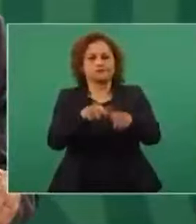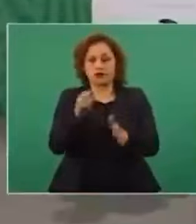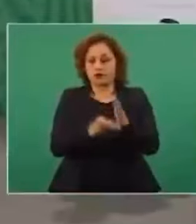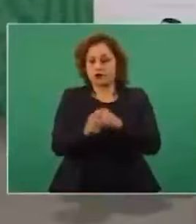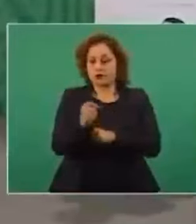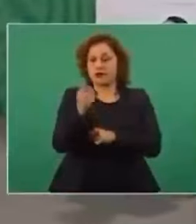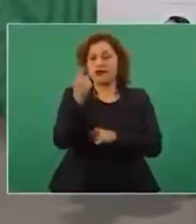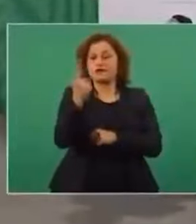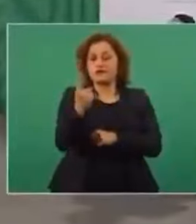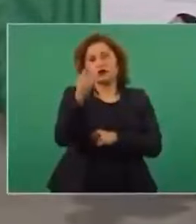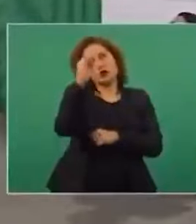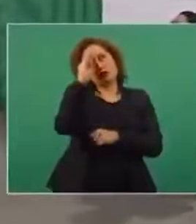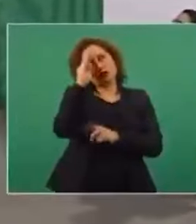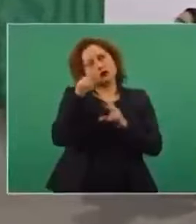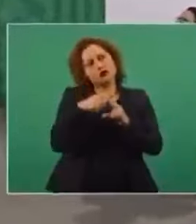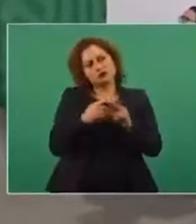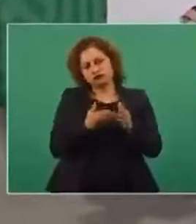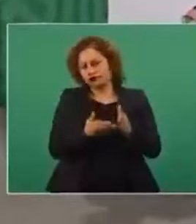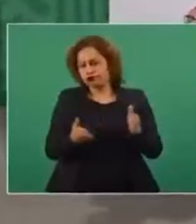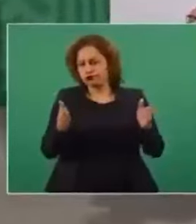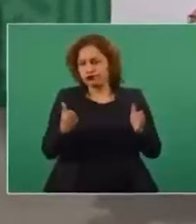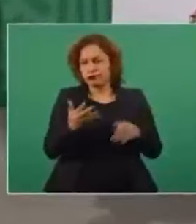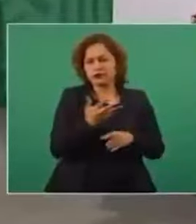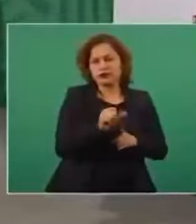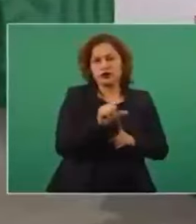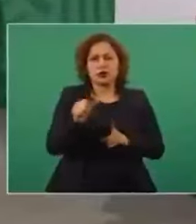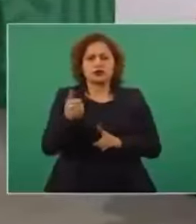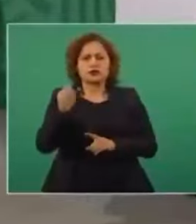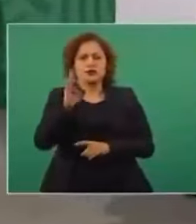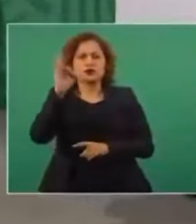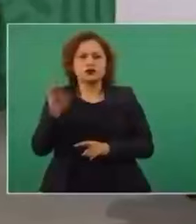es de 5 a 6%.